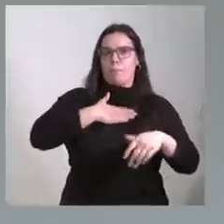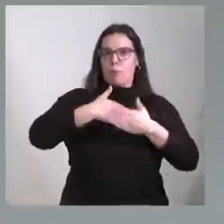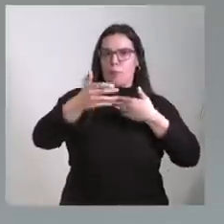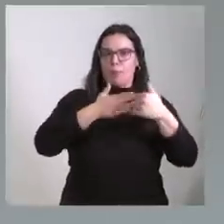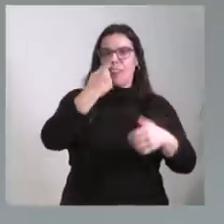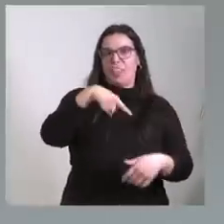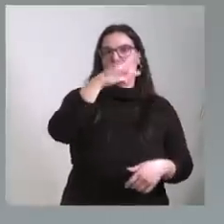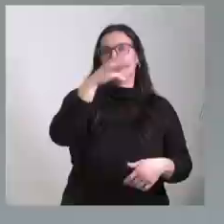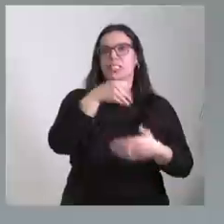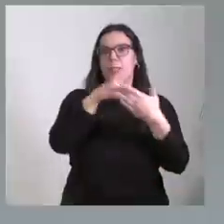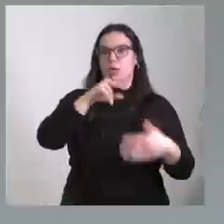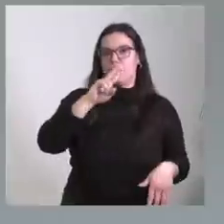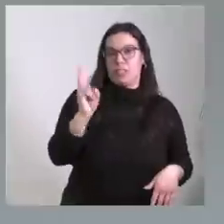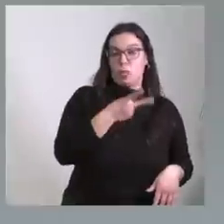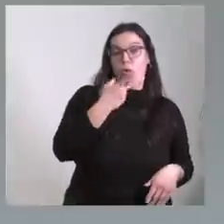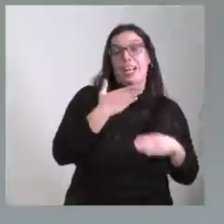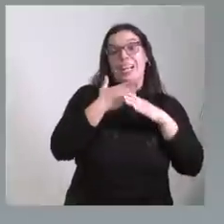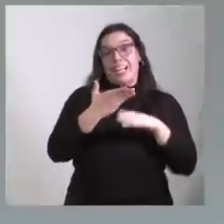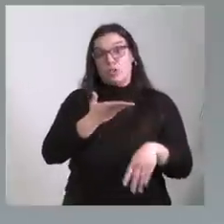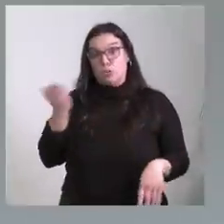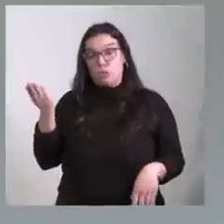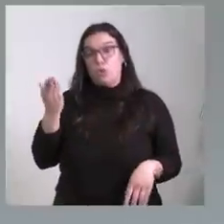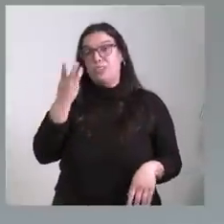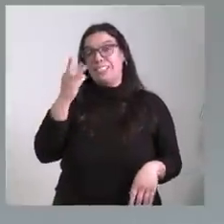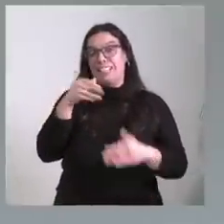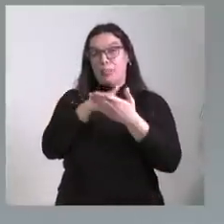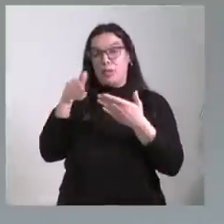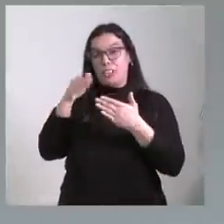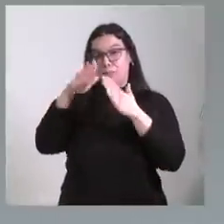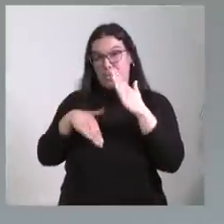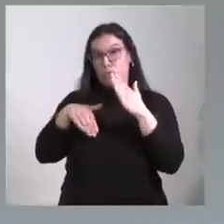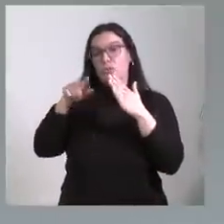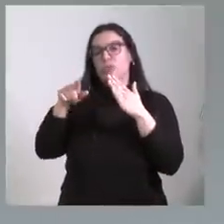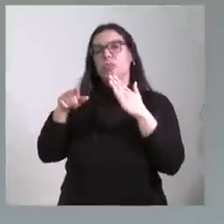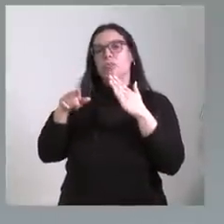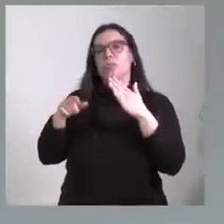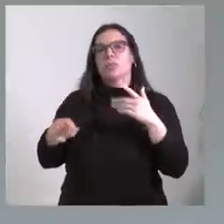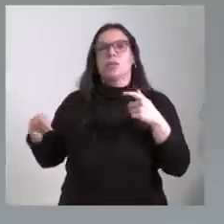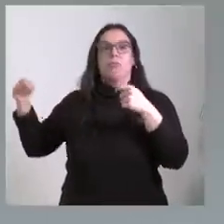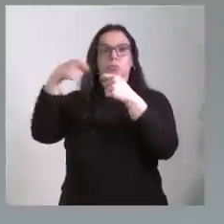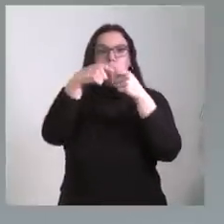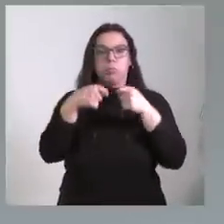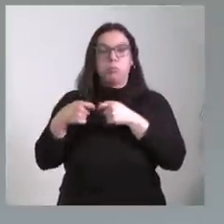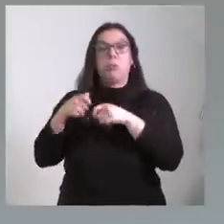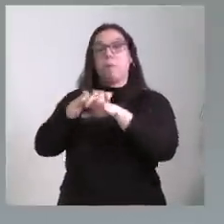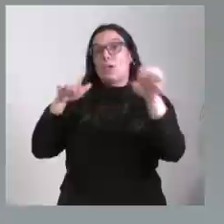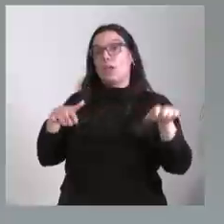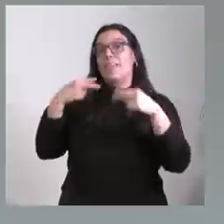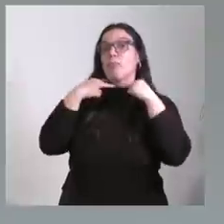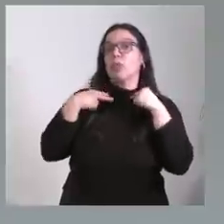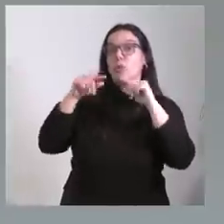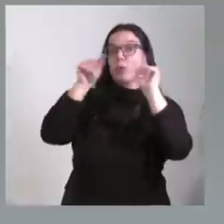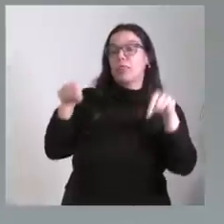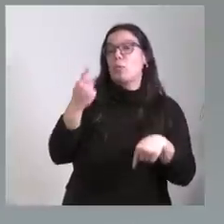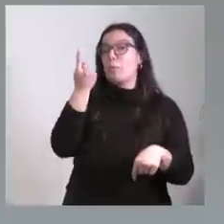130 millones de euros y del resto menos de 30 millones de euros a la mayor parte corresponde a la diputación provincial y una pequeña